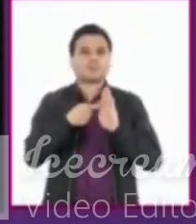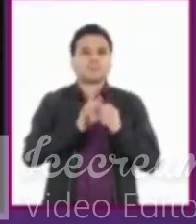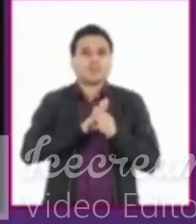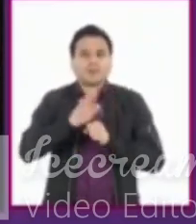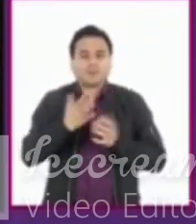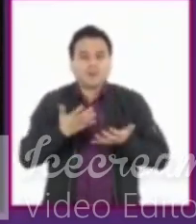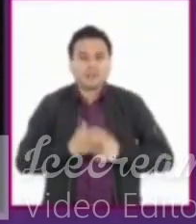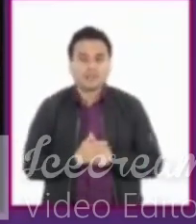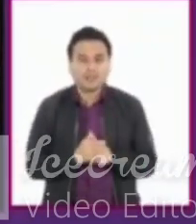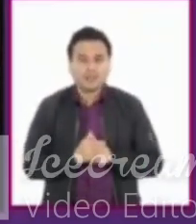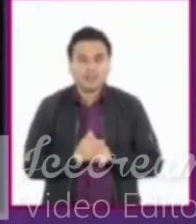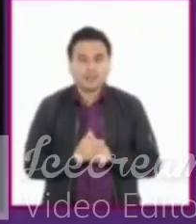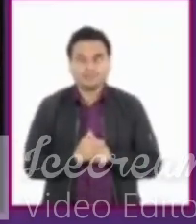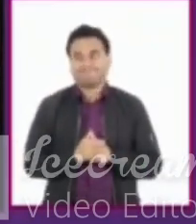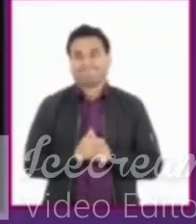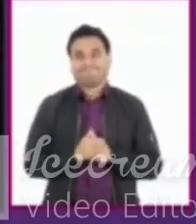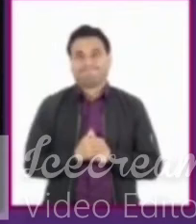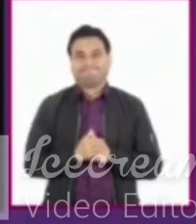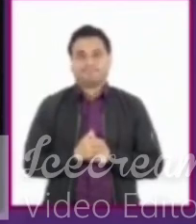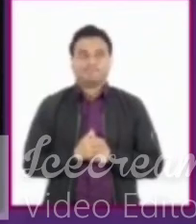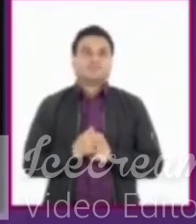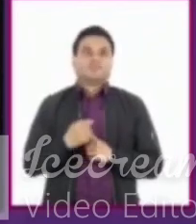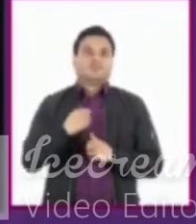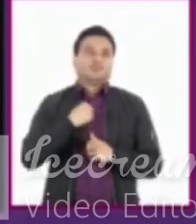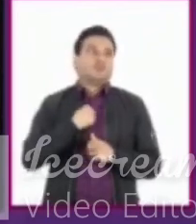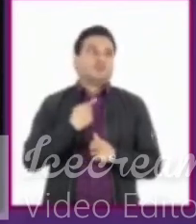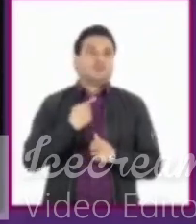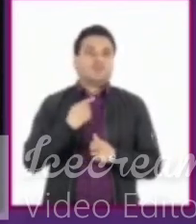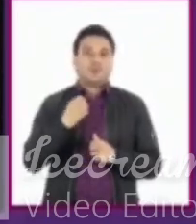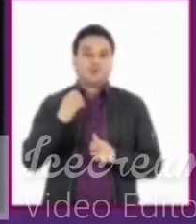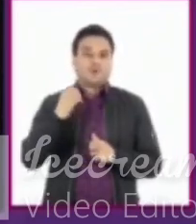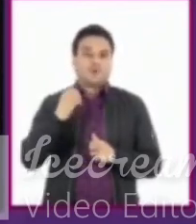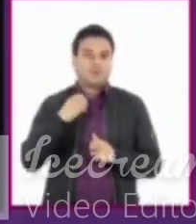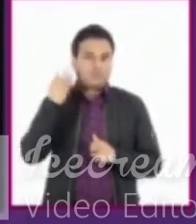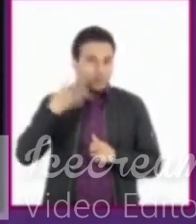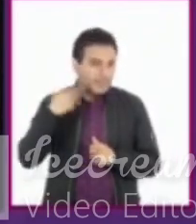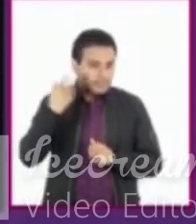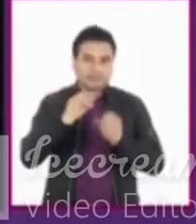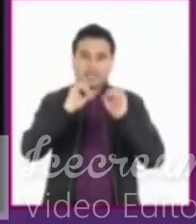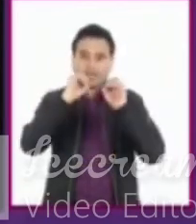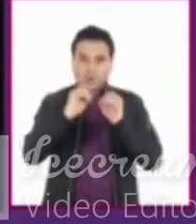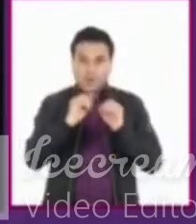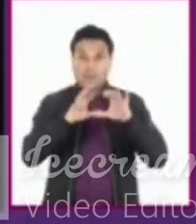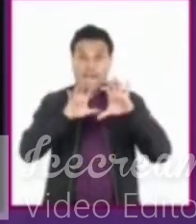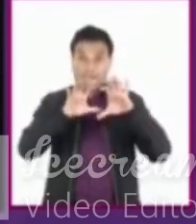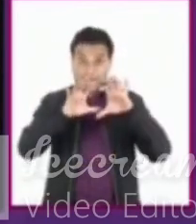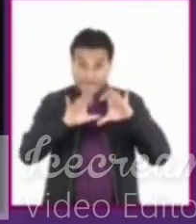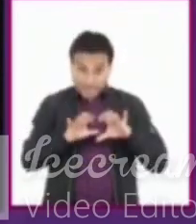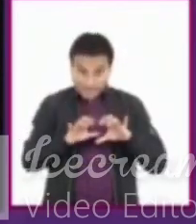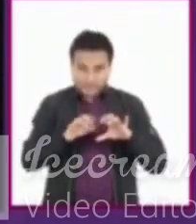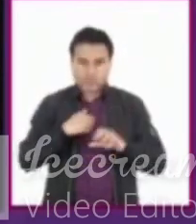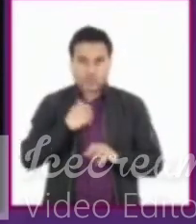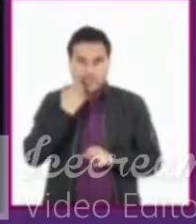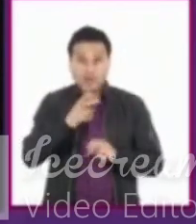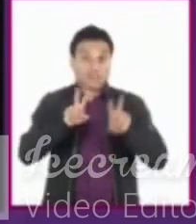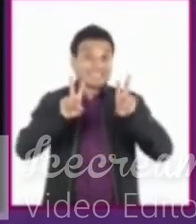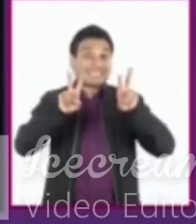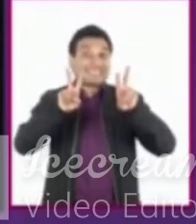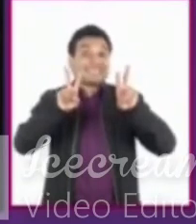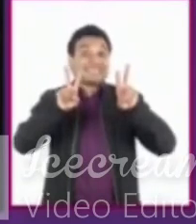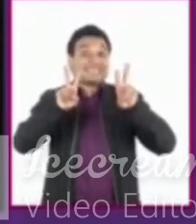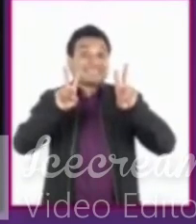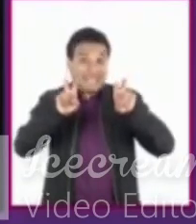decir, siempre uno, ya sea en una ponencia o en un artículo, quiere mostrar que aquel tema que uno